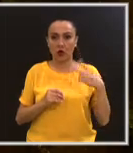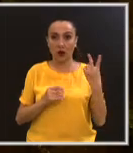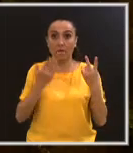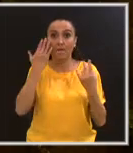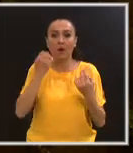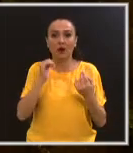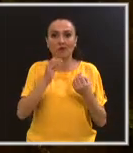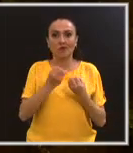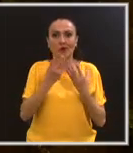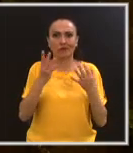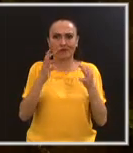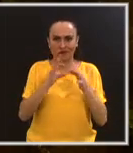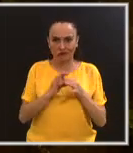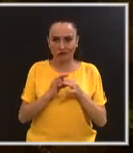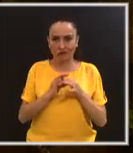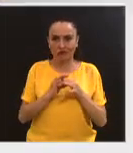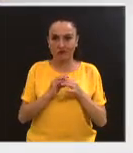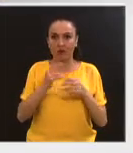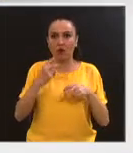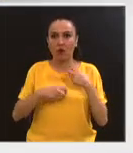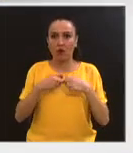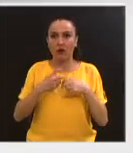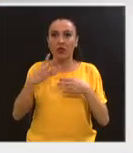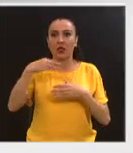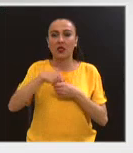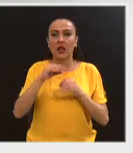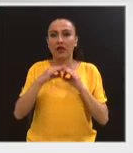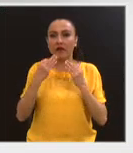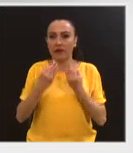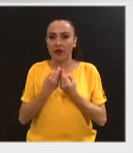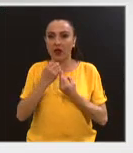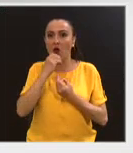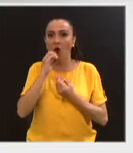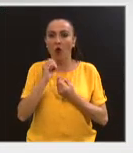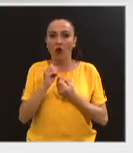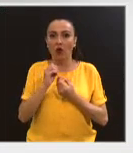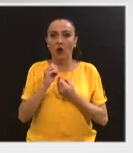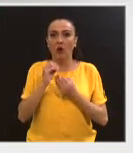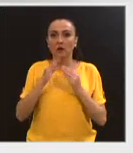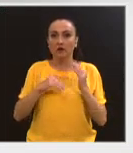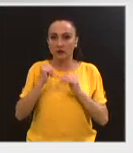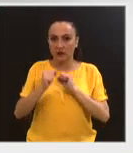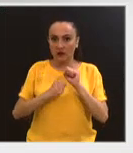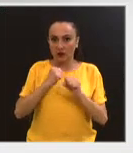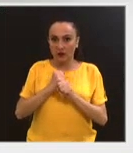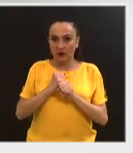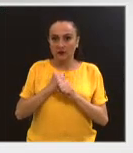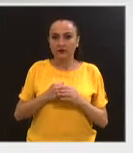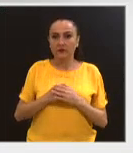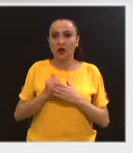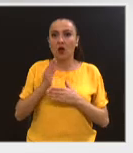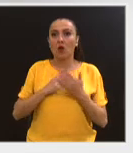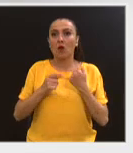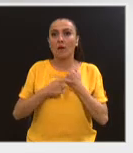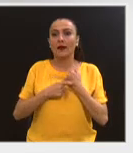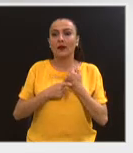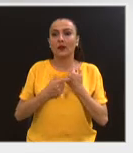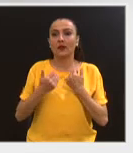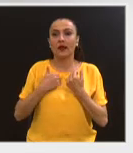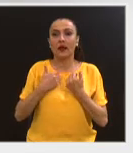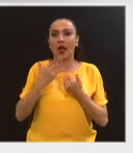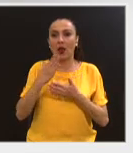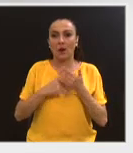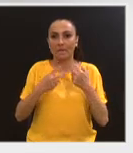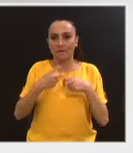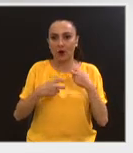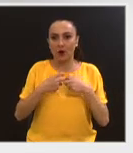también están muy relacionadas con problemas internos en familia sobre todo en menores de edad que en algún momento pues tienen algún